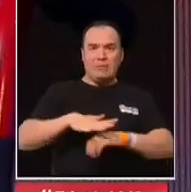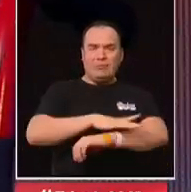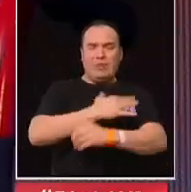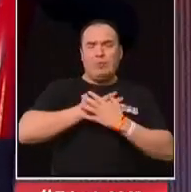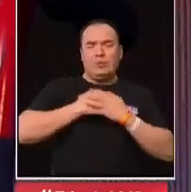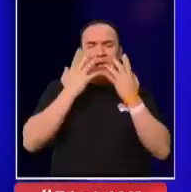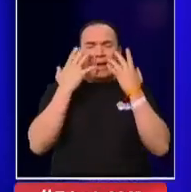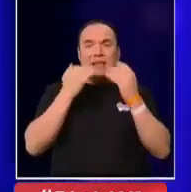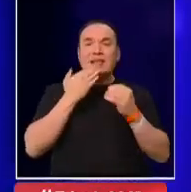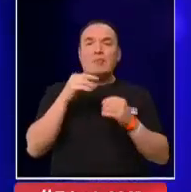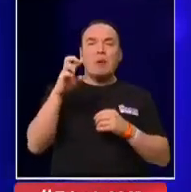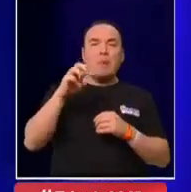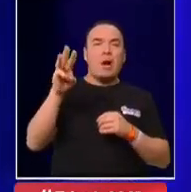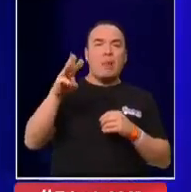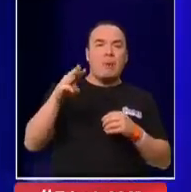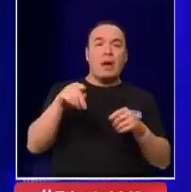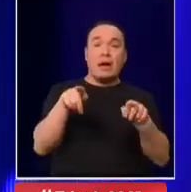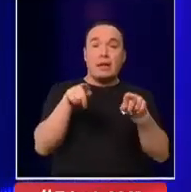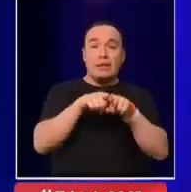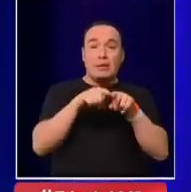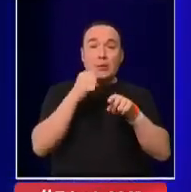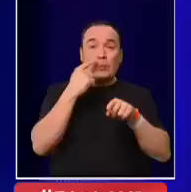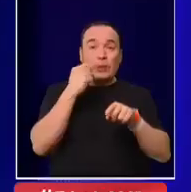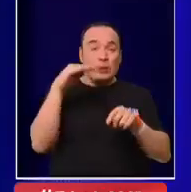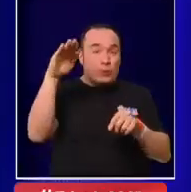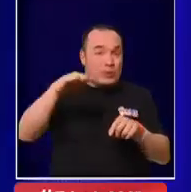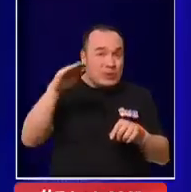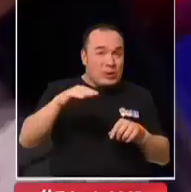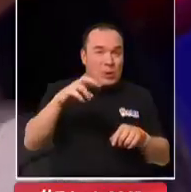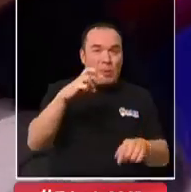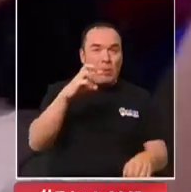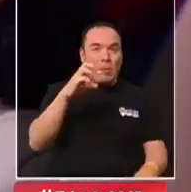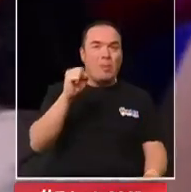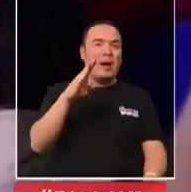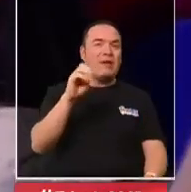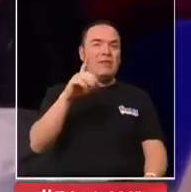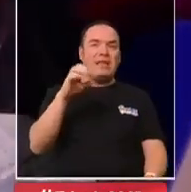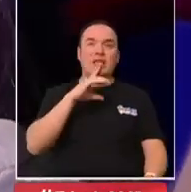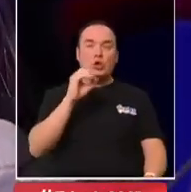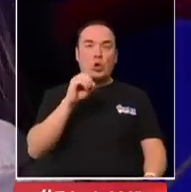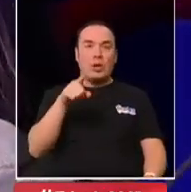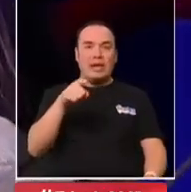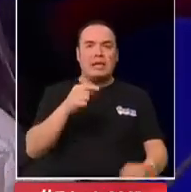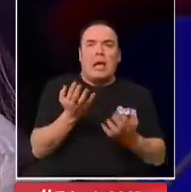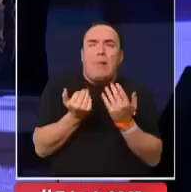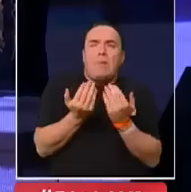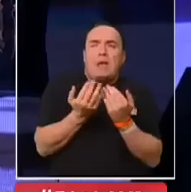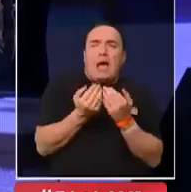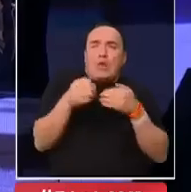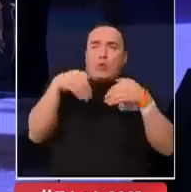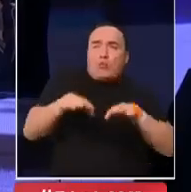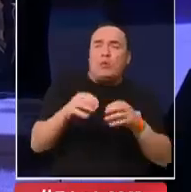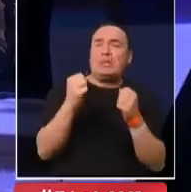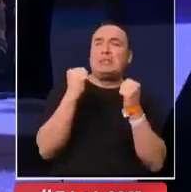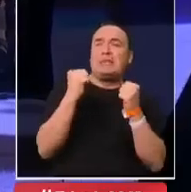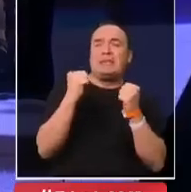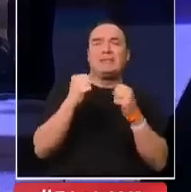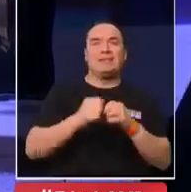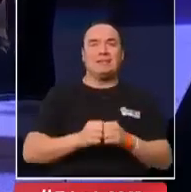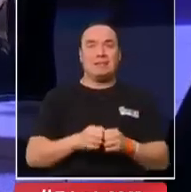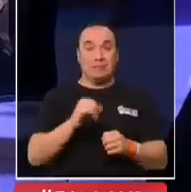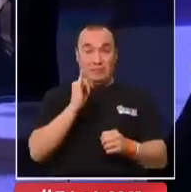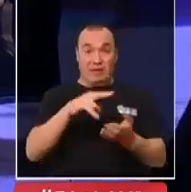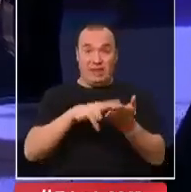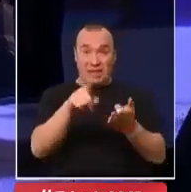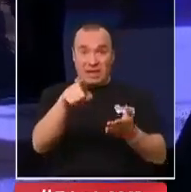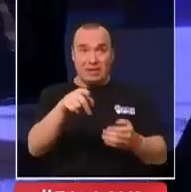Karina, su papá Mario y su hermanito Pablito, el niño más esperado del mundo. ¿O no, Josefa?